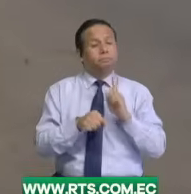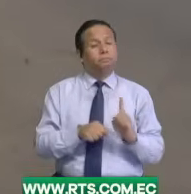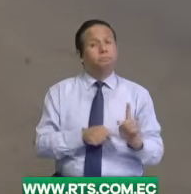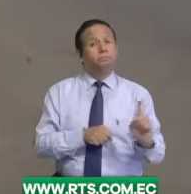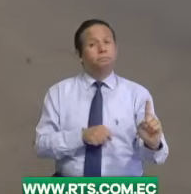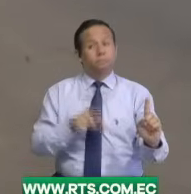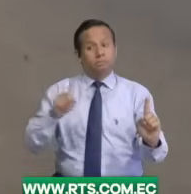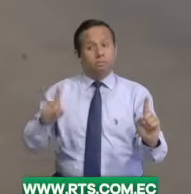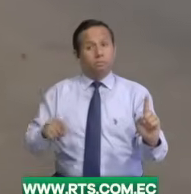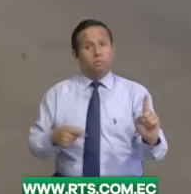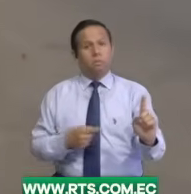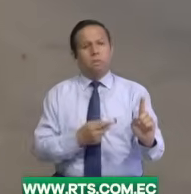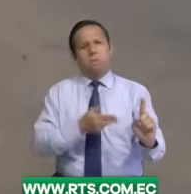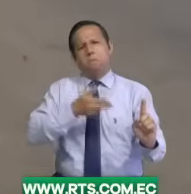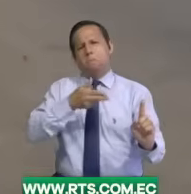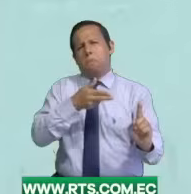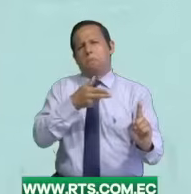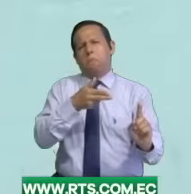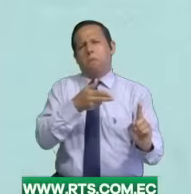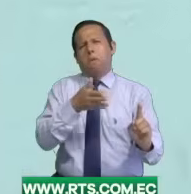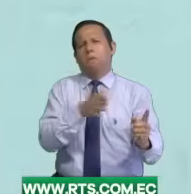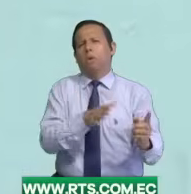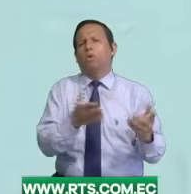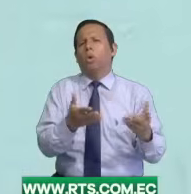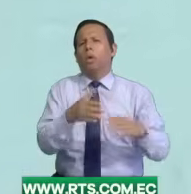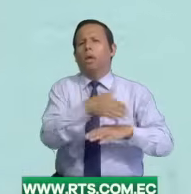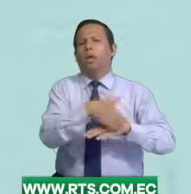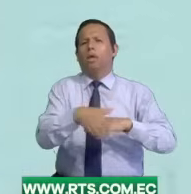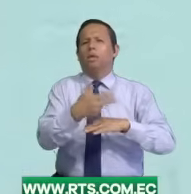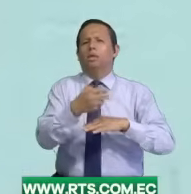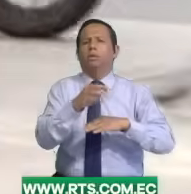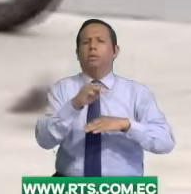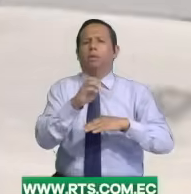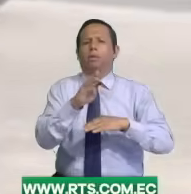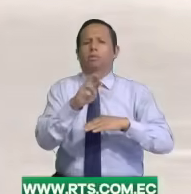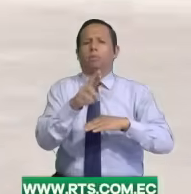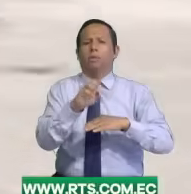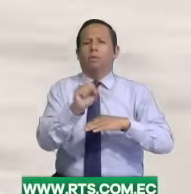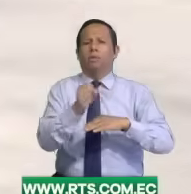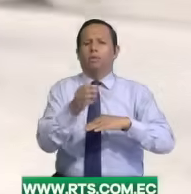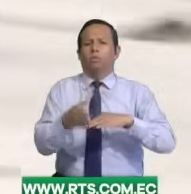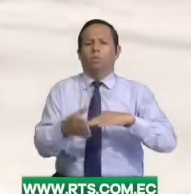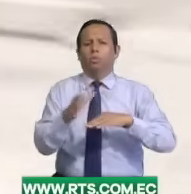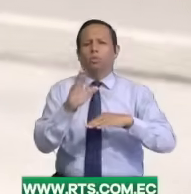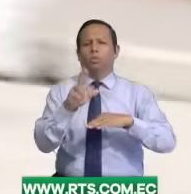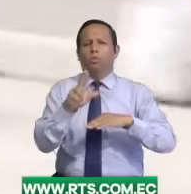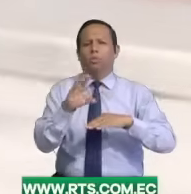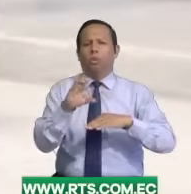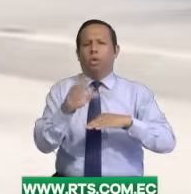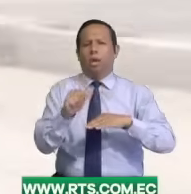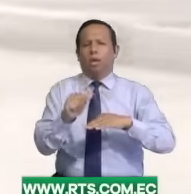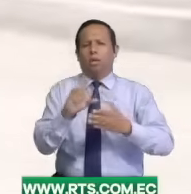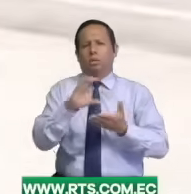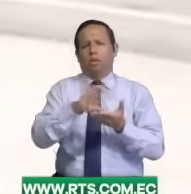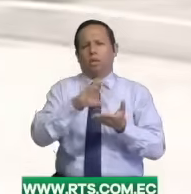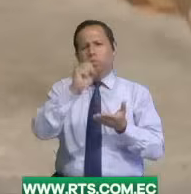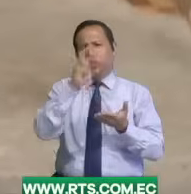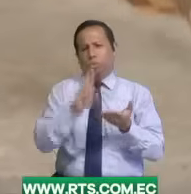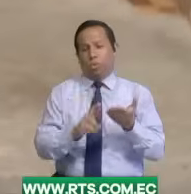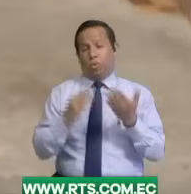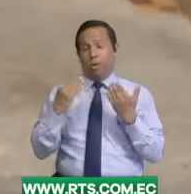Se trataba de un nuevo crimen perpetrado en las calles Chambers y Tulcán, en el centro sur de Guayaquil. Sí, ya estaba tirada